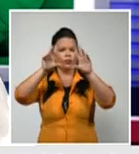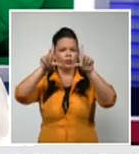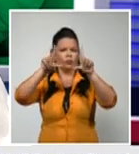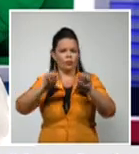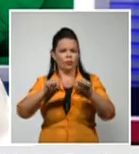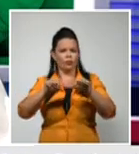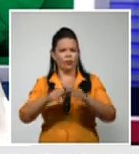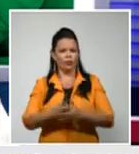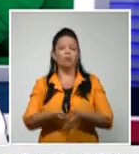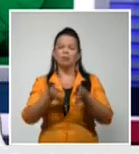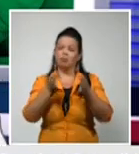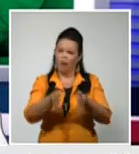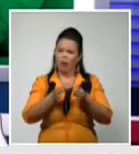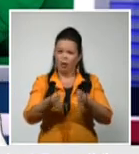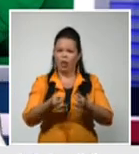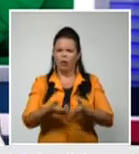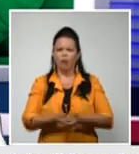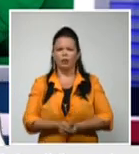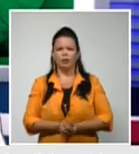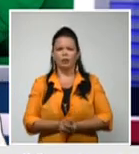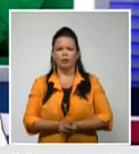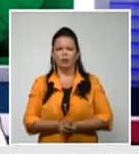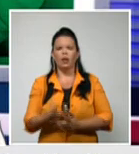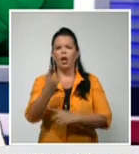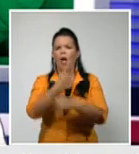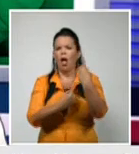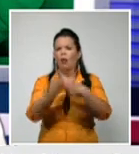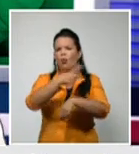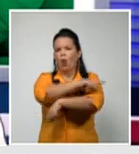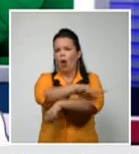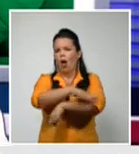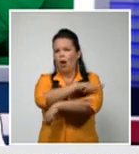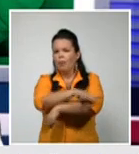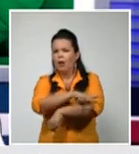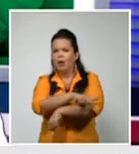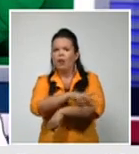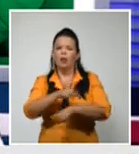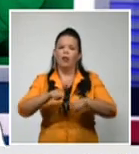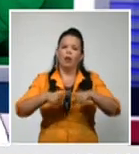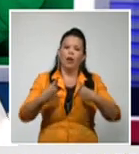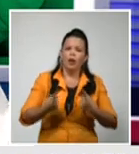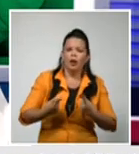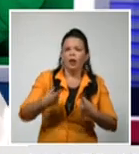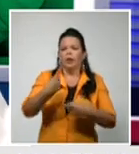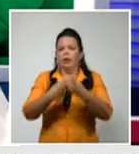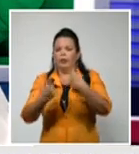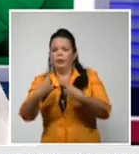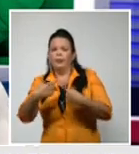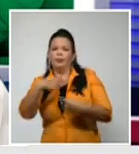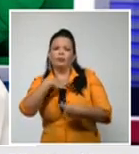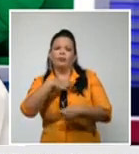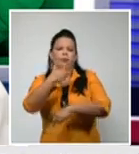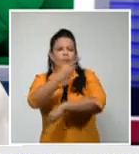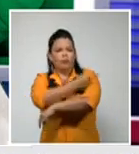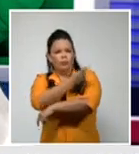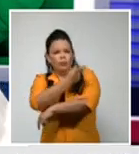Es verdad, ya incluso por países con la diferencia del que tiene vacuna, que tiene más, quien tiene menos,